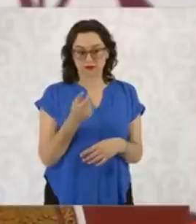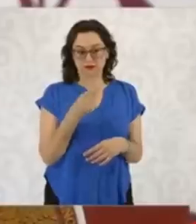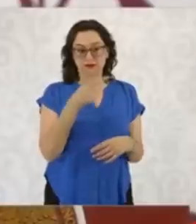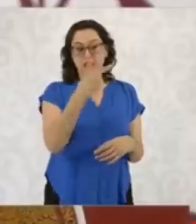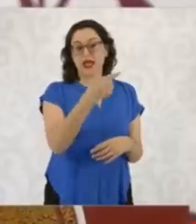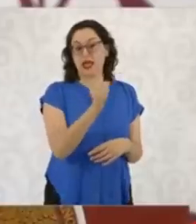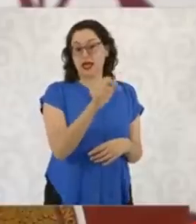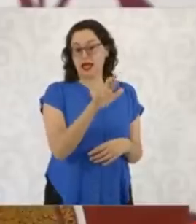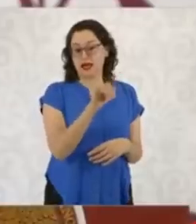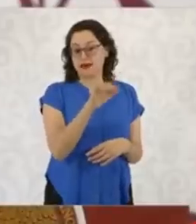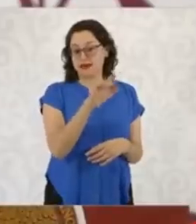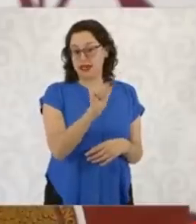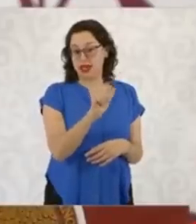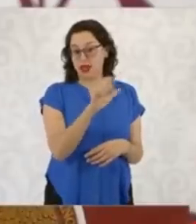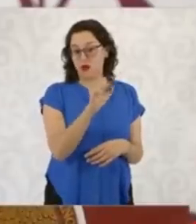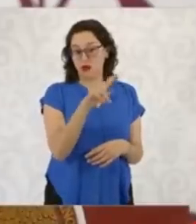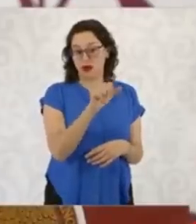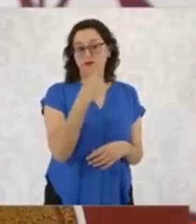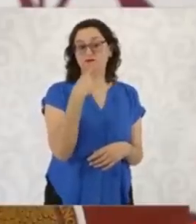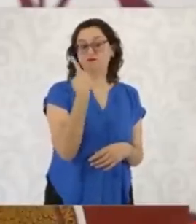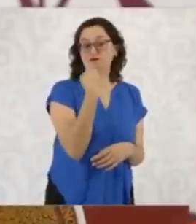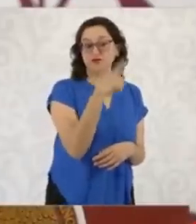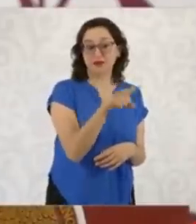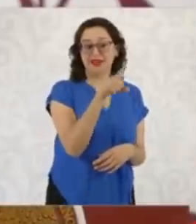$250 millones aproximadamente.